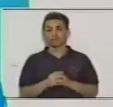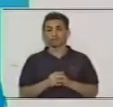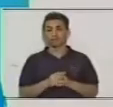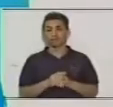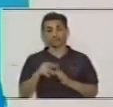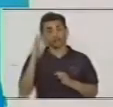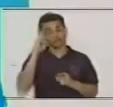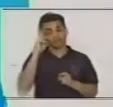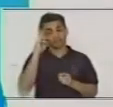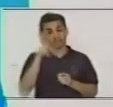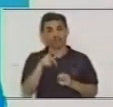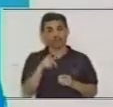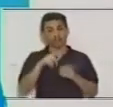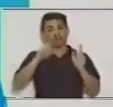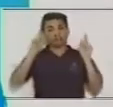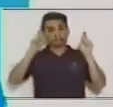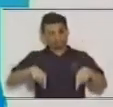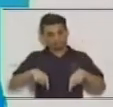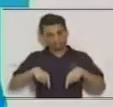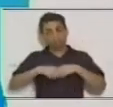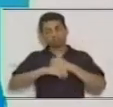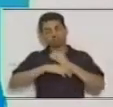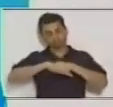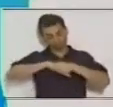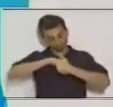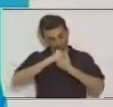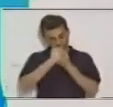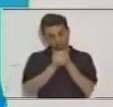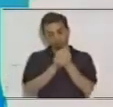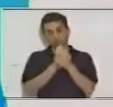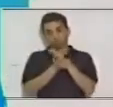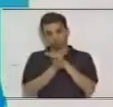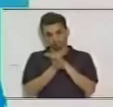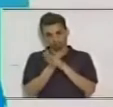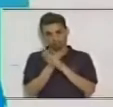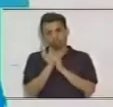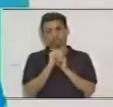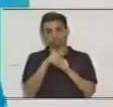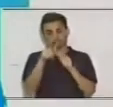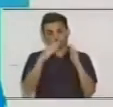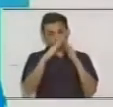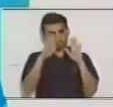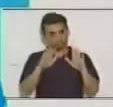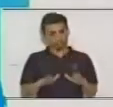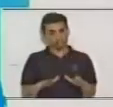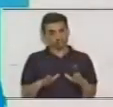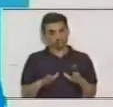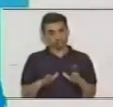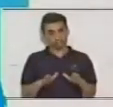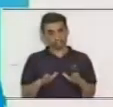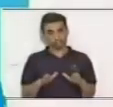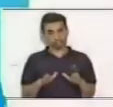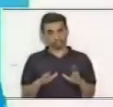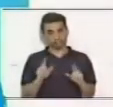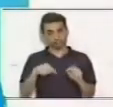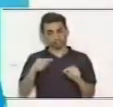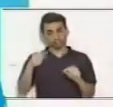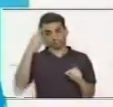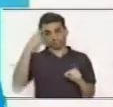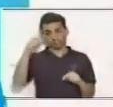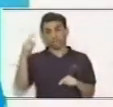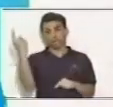Así que recuerden lavarse las manos, quedarse en casa. Y tenemos días